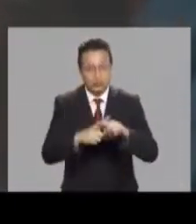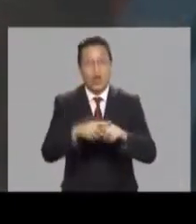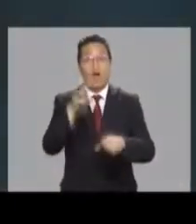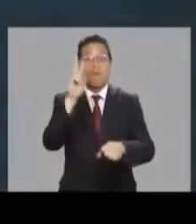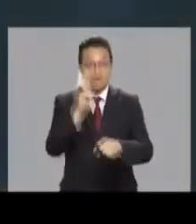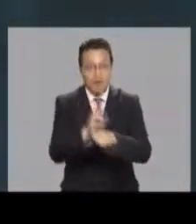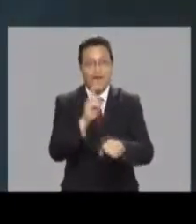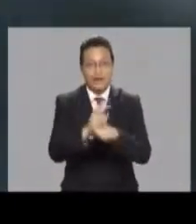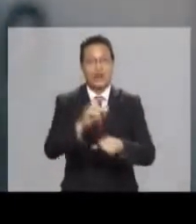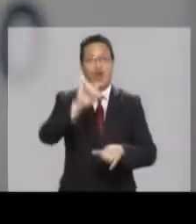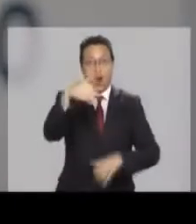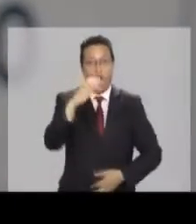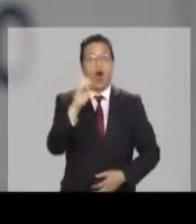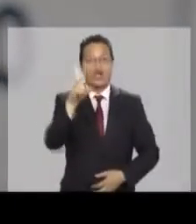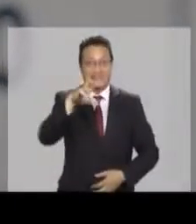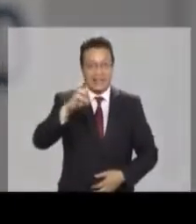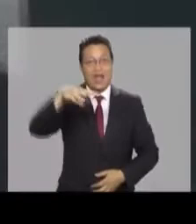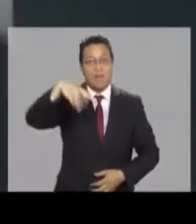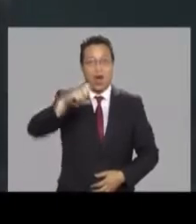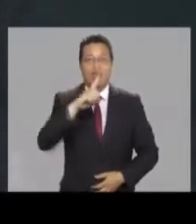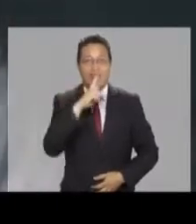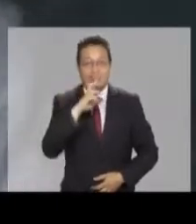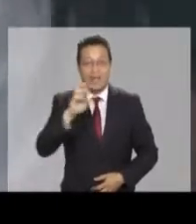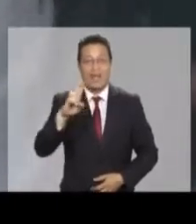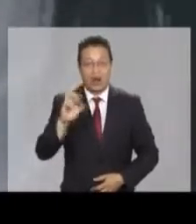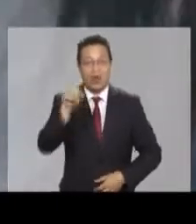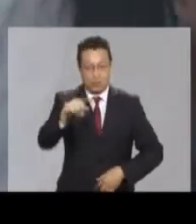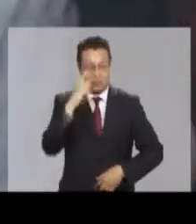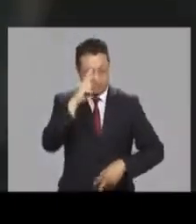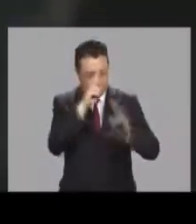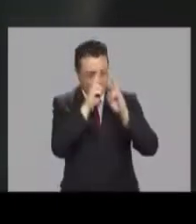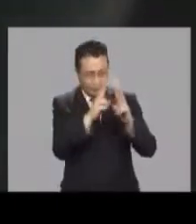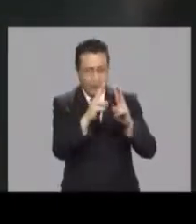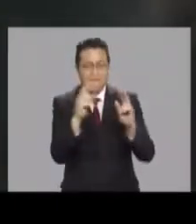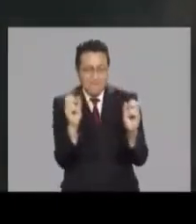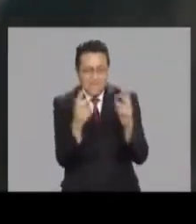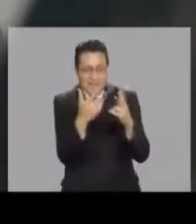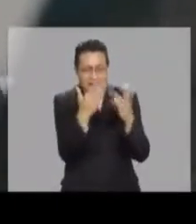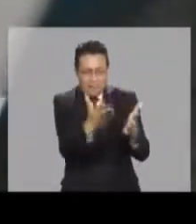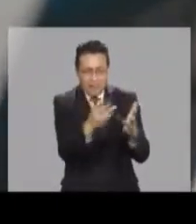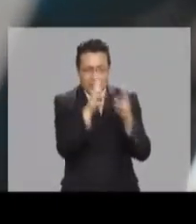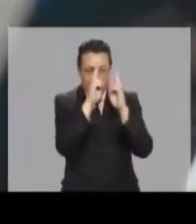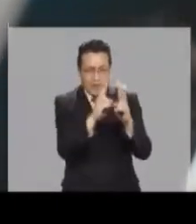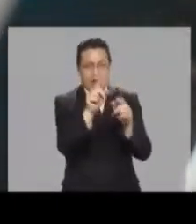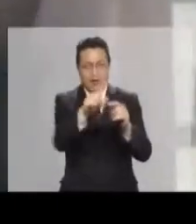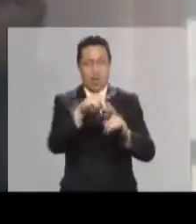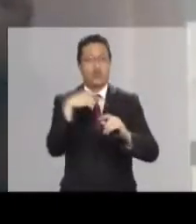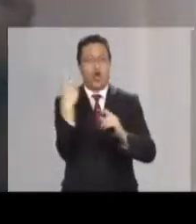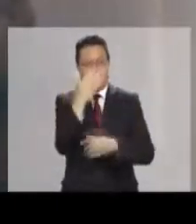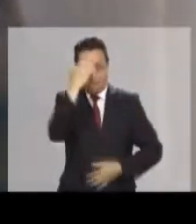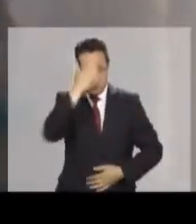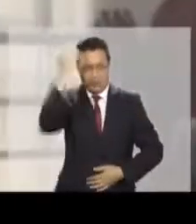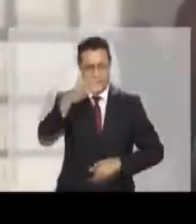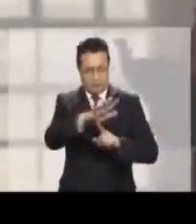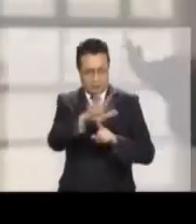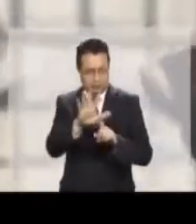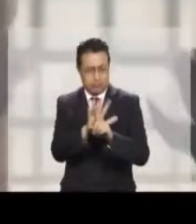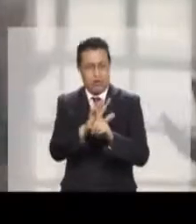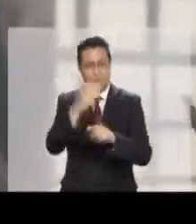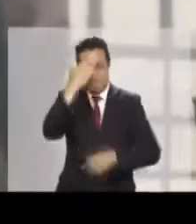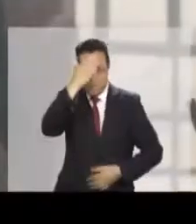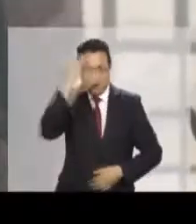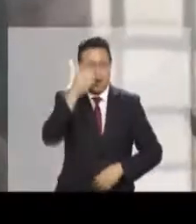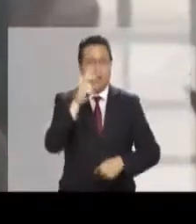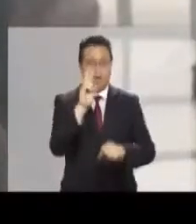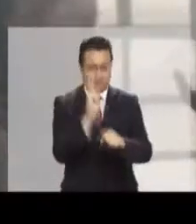se llame Profesor José Octavio Montero. Un homenaje en vida para esos profesionales que están detrás de todas las